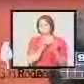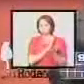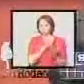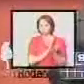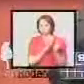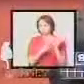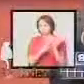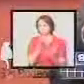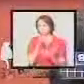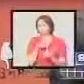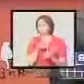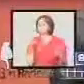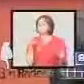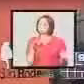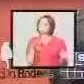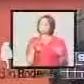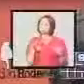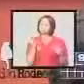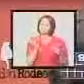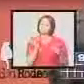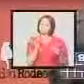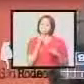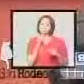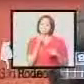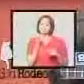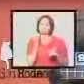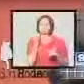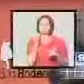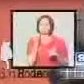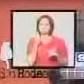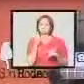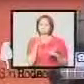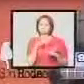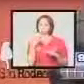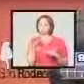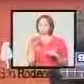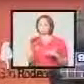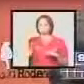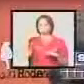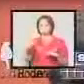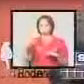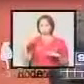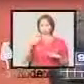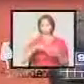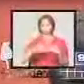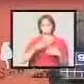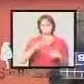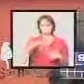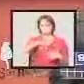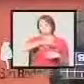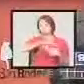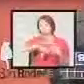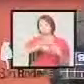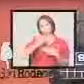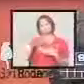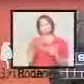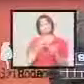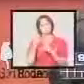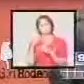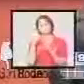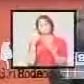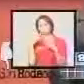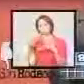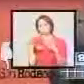¿verdad? Pero eso es realmente muy rápido. Lo invito a que vaya a cualquiera de nuestras oficinas a hacer la consulta, a ver si ya está